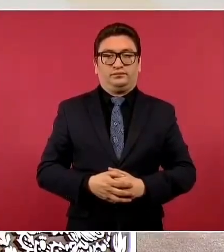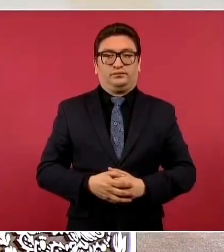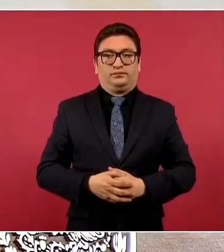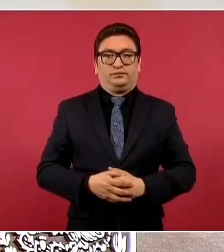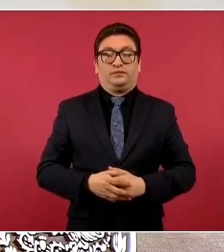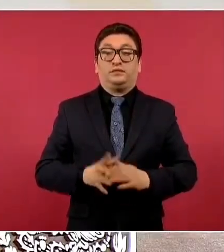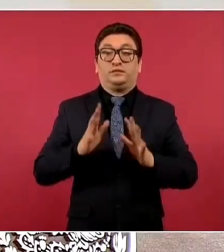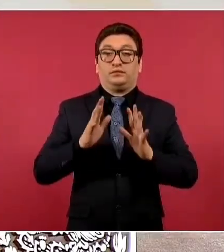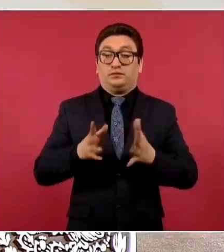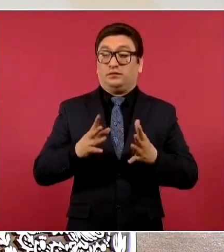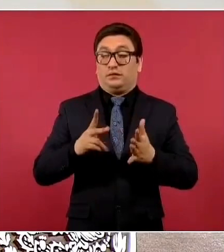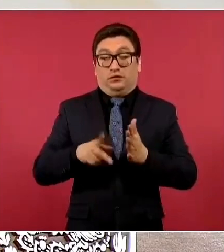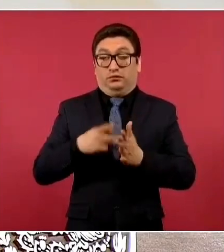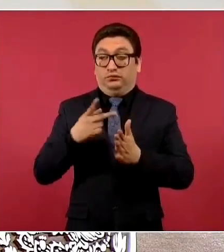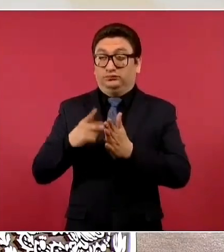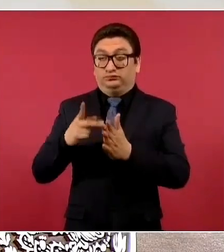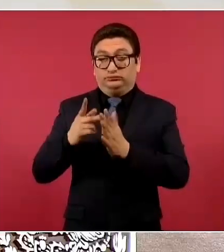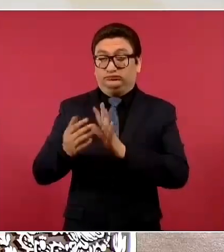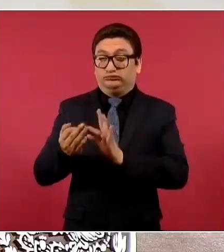este